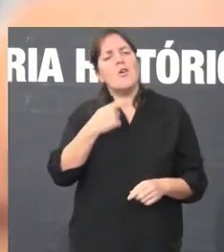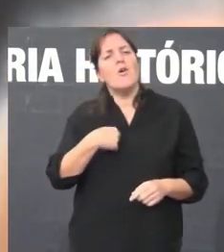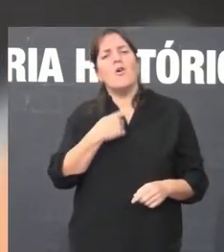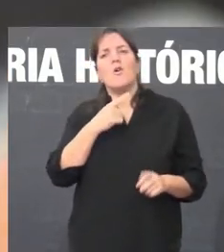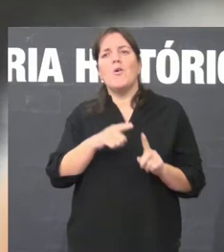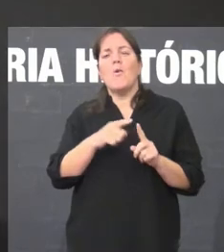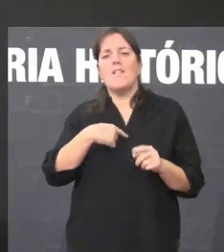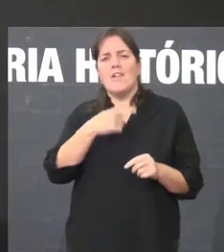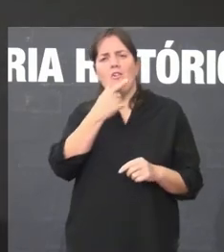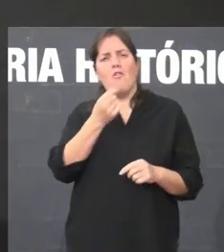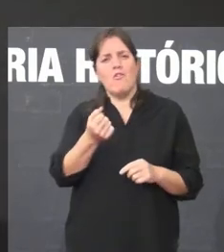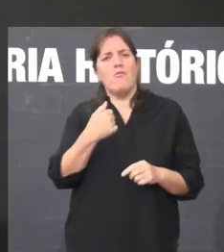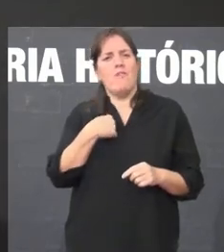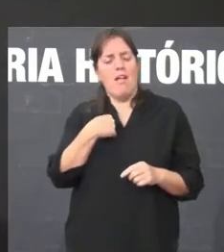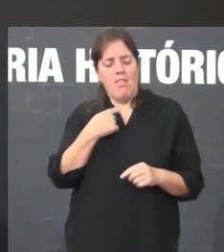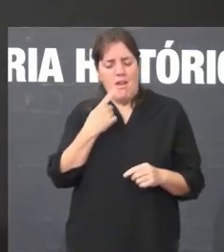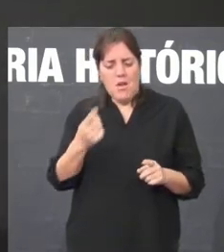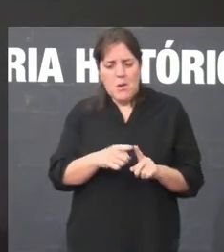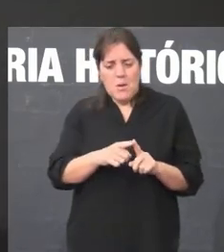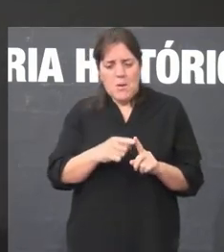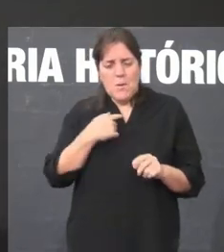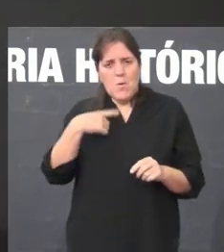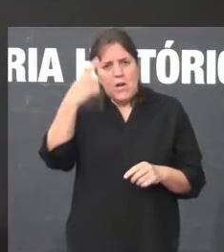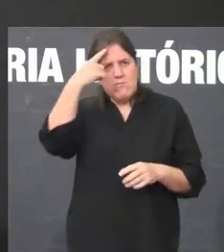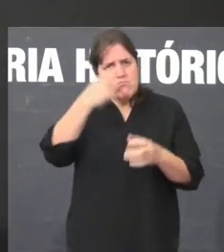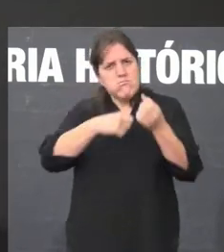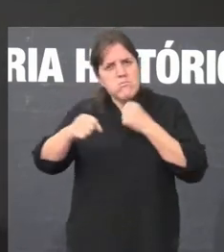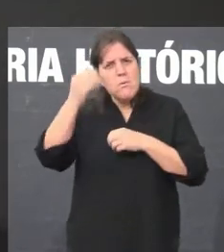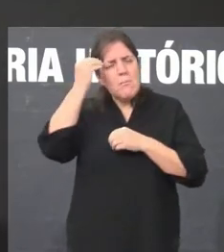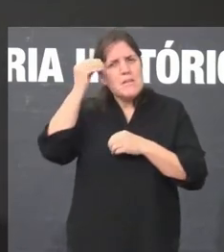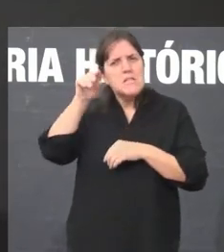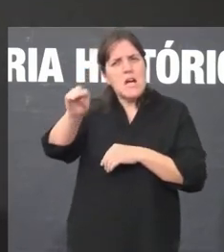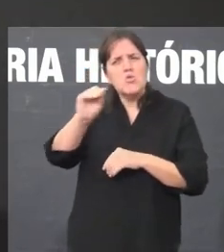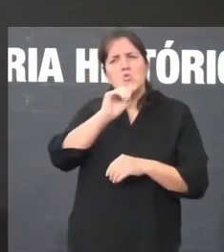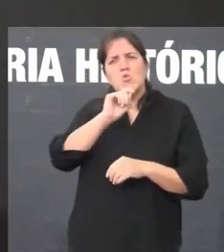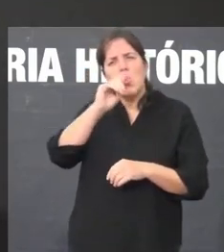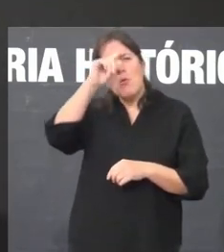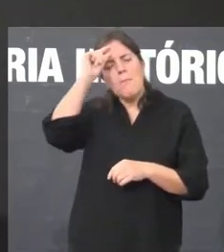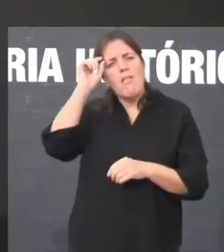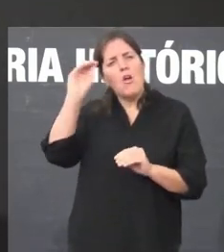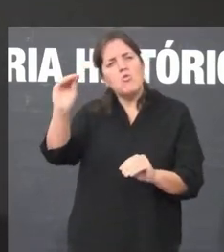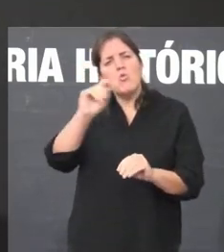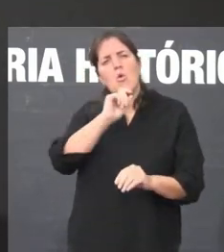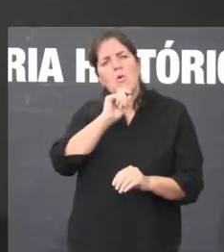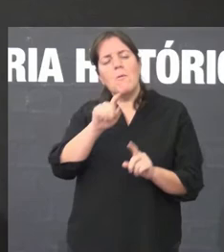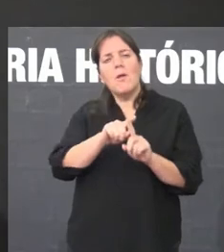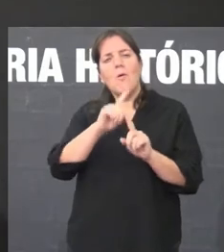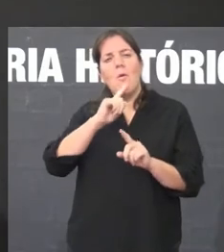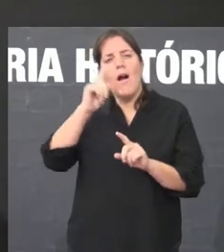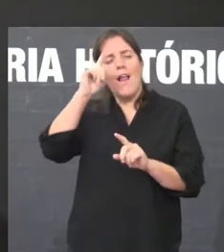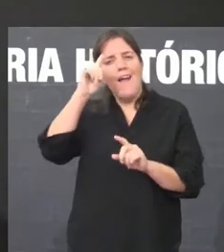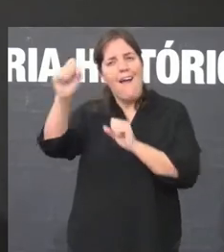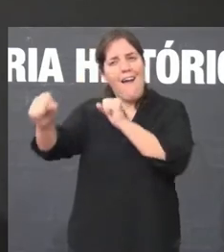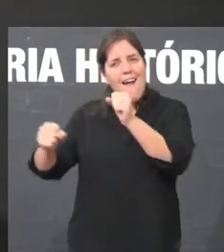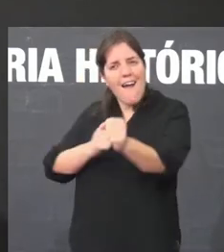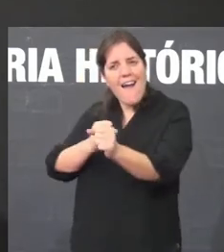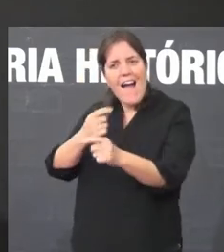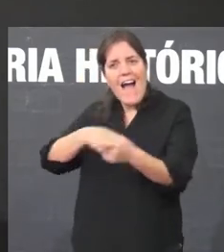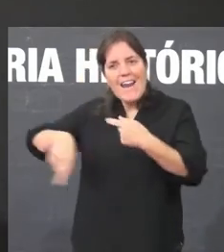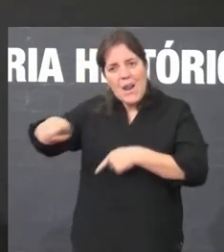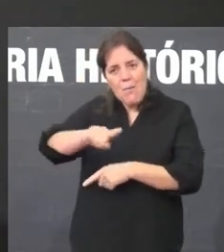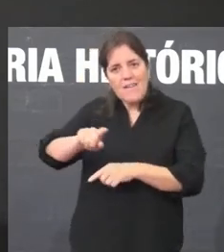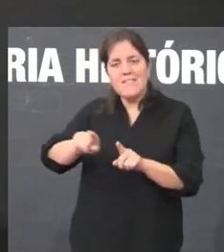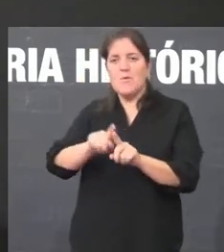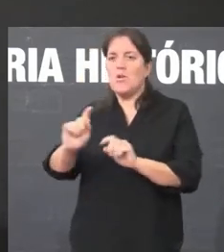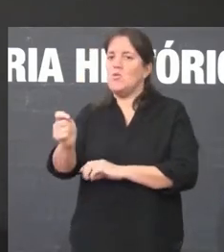facilidad para ponerme en su mentalidad, pero para que ellos intenten entenderte, uf, es un triunfo.